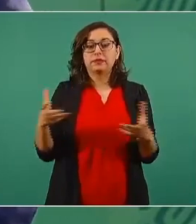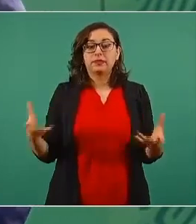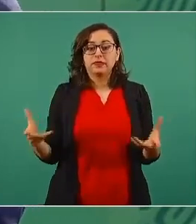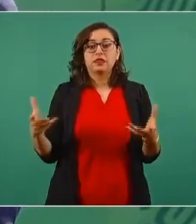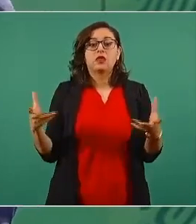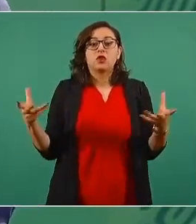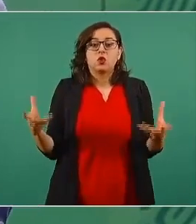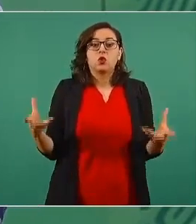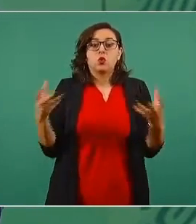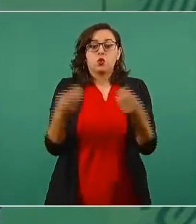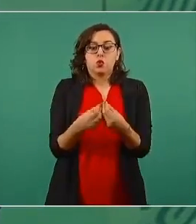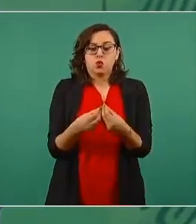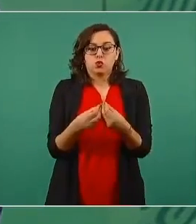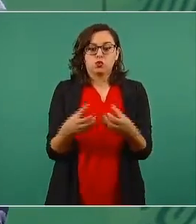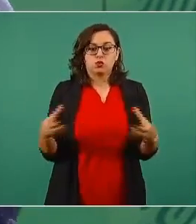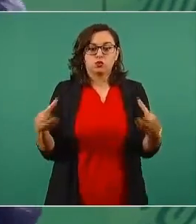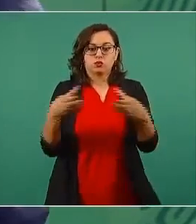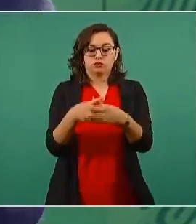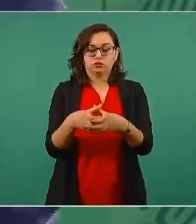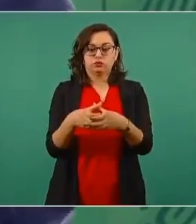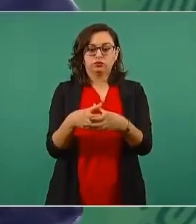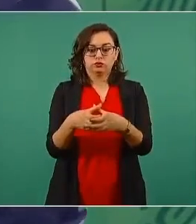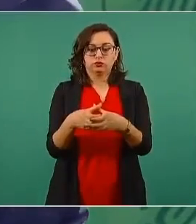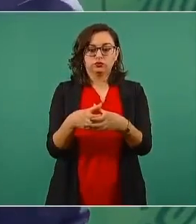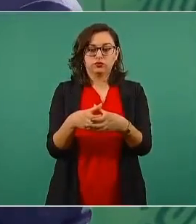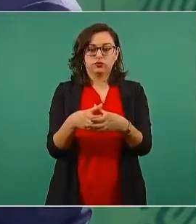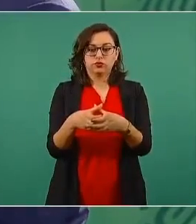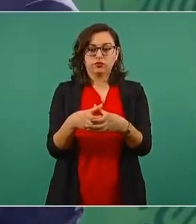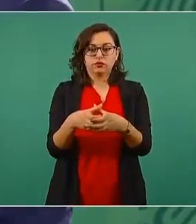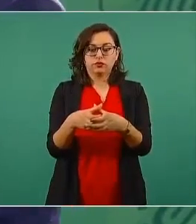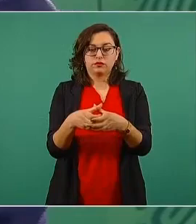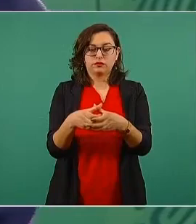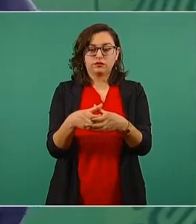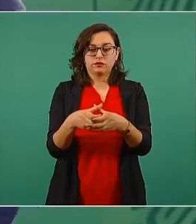Con la privatización